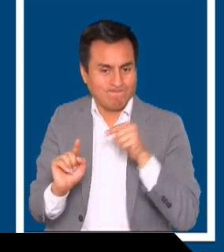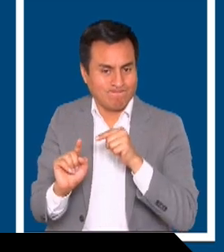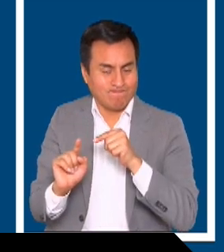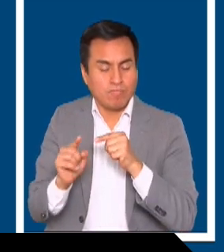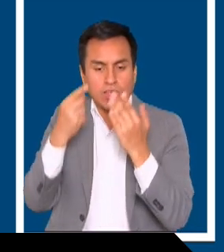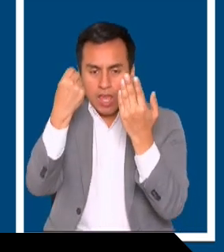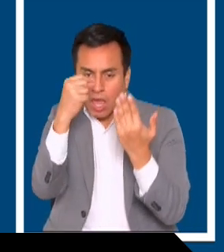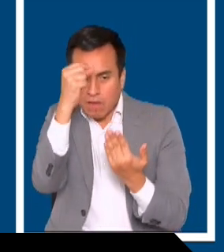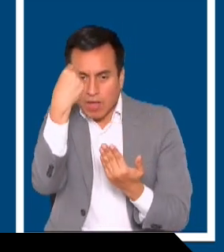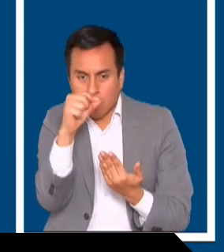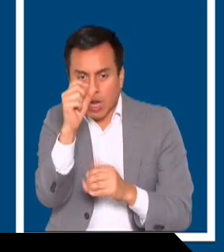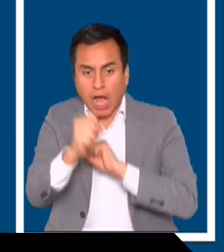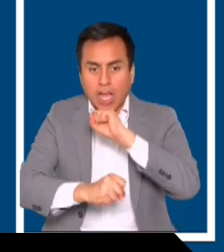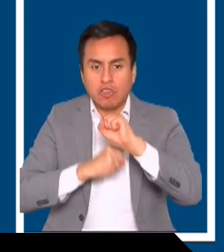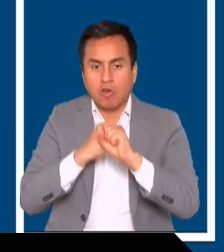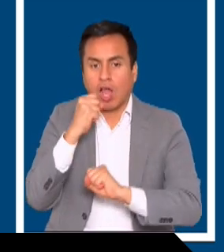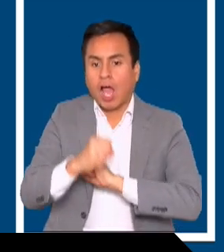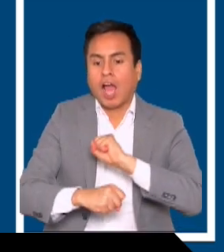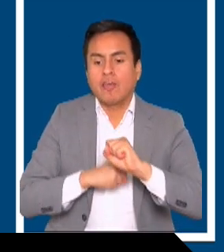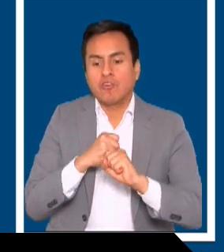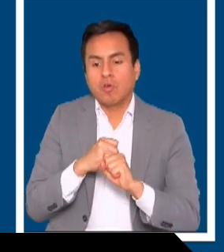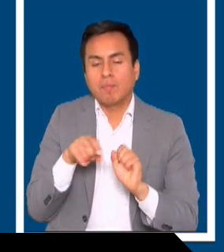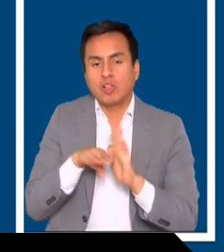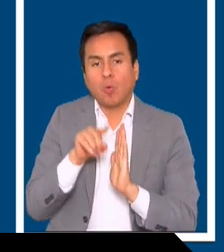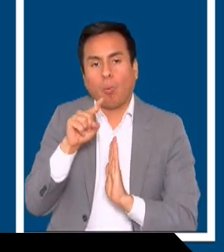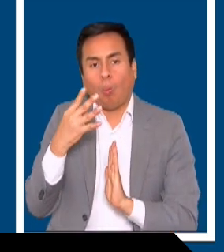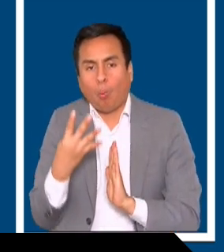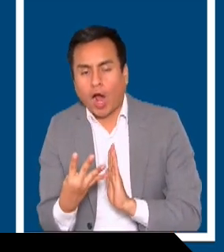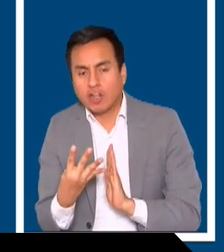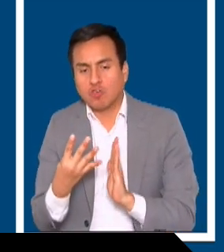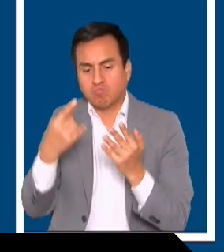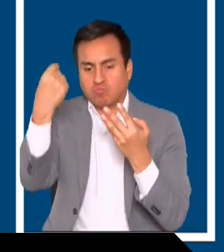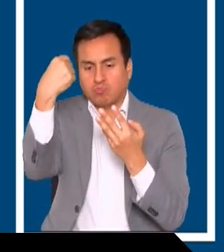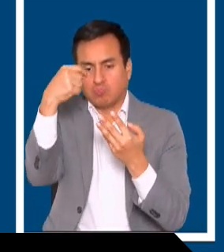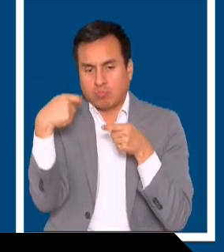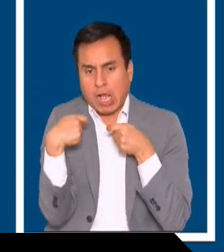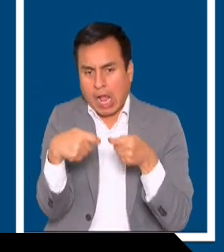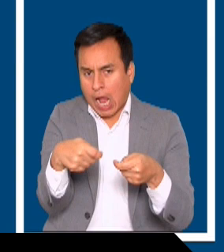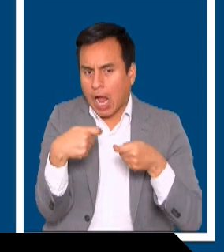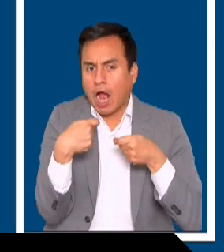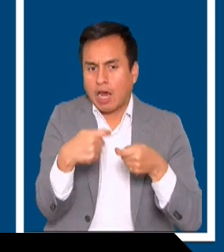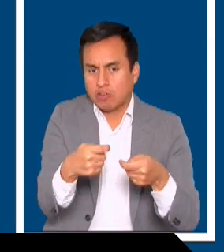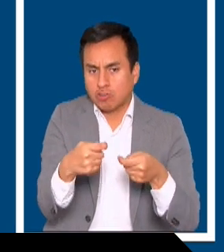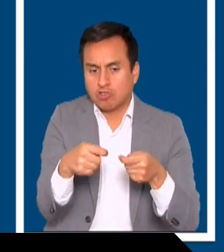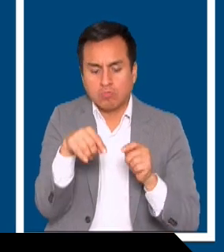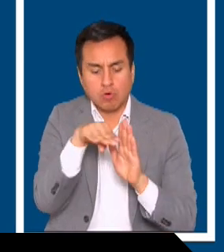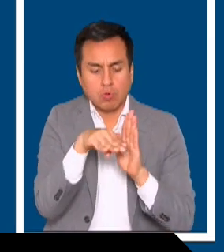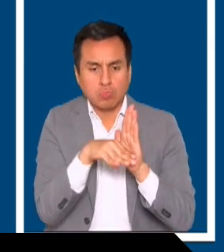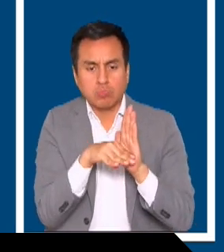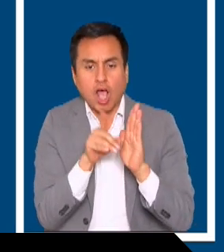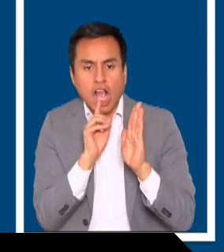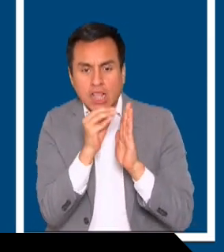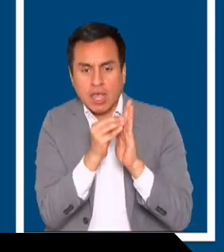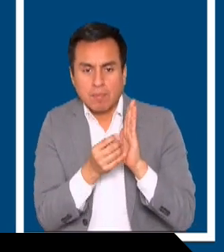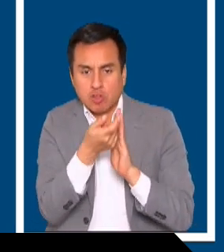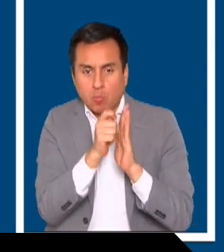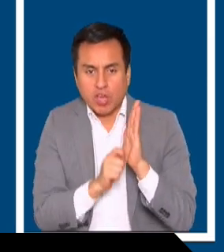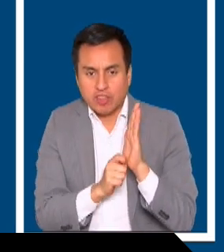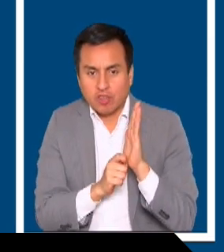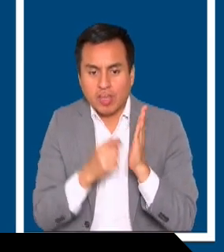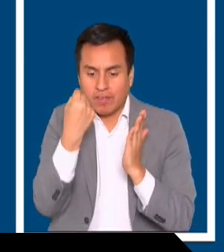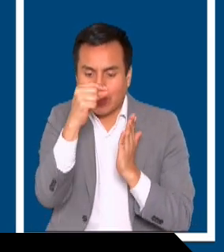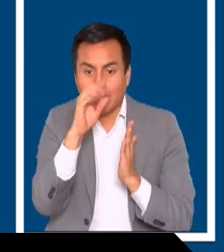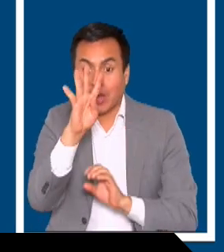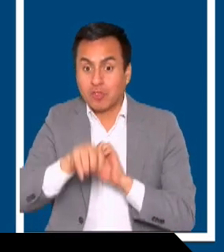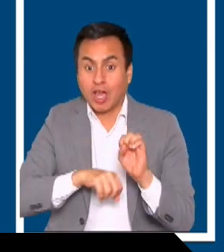estado y 38 medidas para impulsar la inversión la productividad y el crecimiento y proyectos de ley tributaria uno sobre